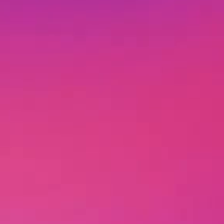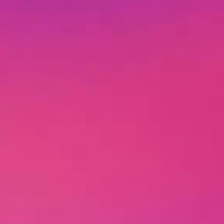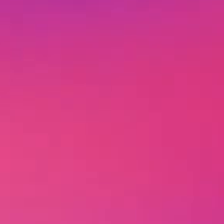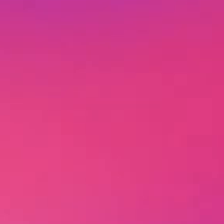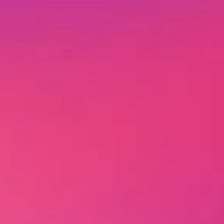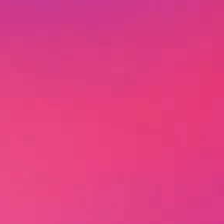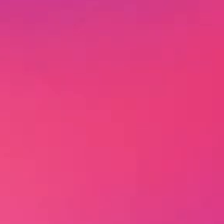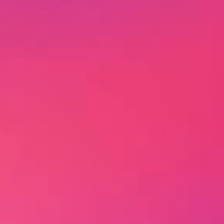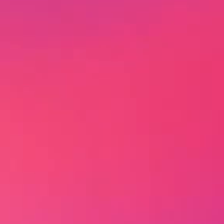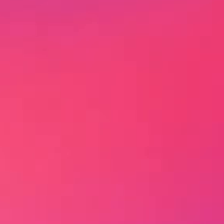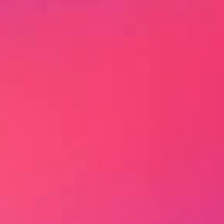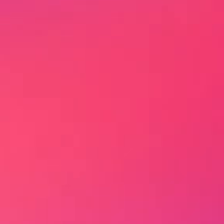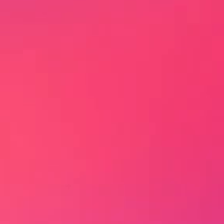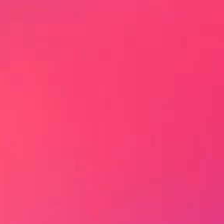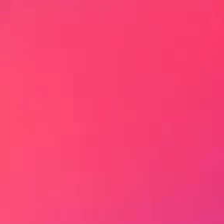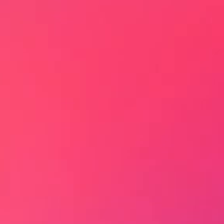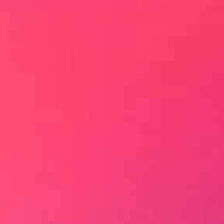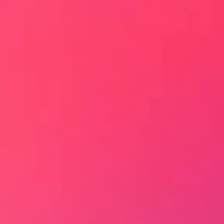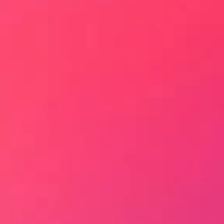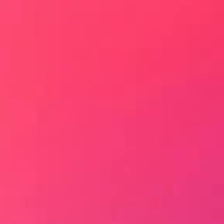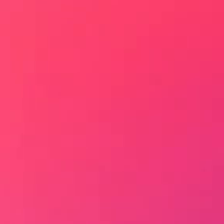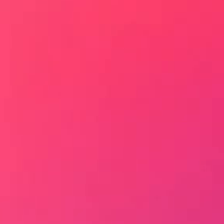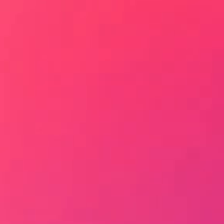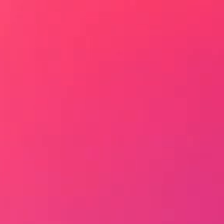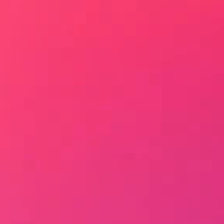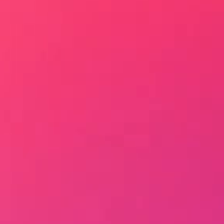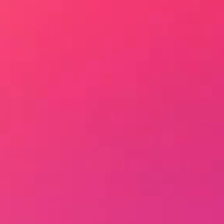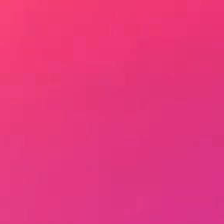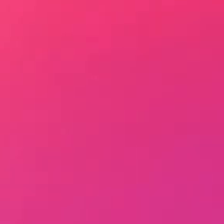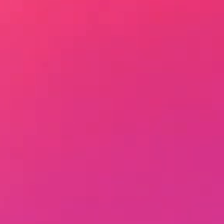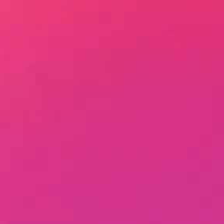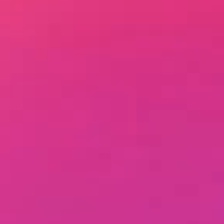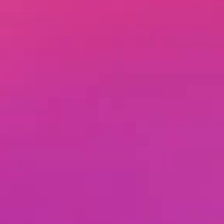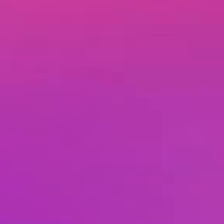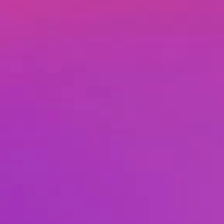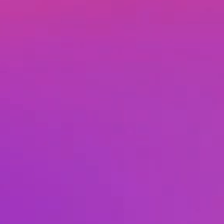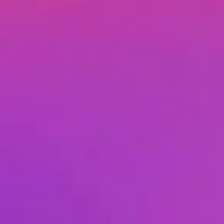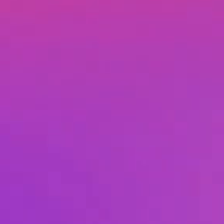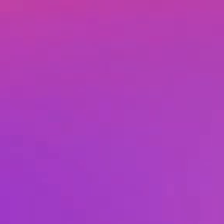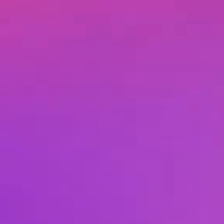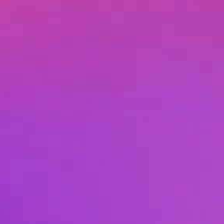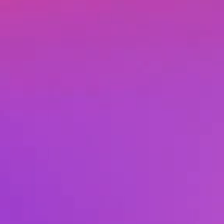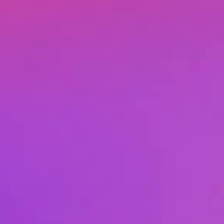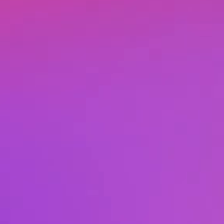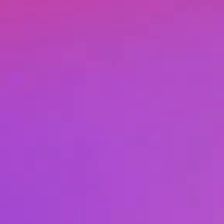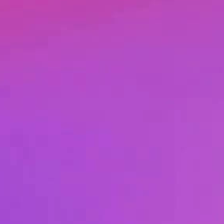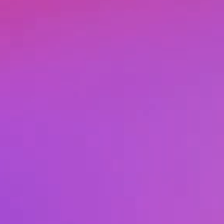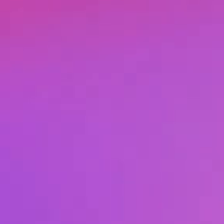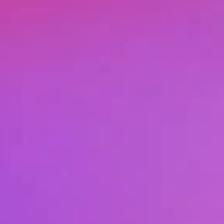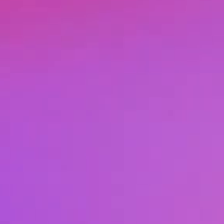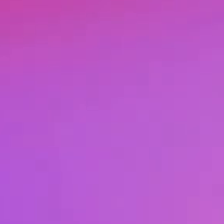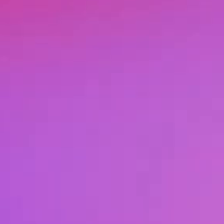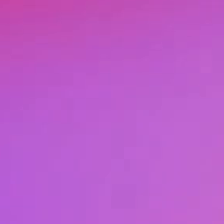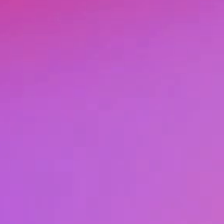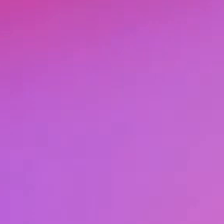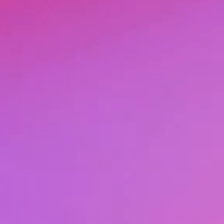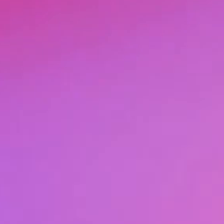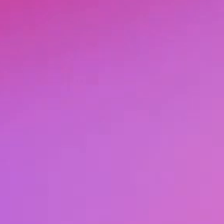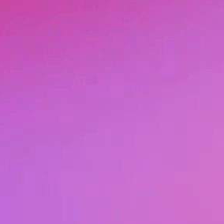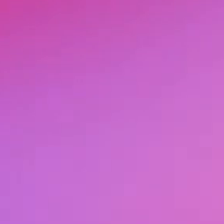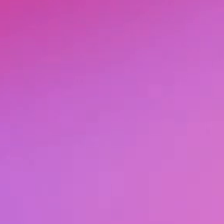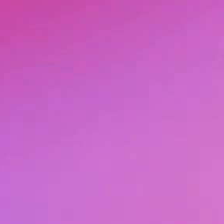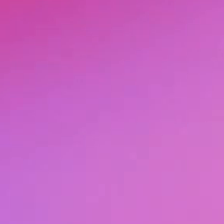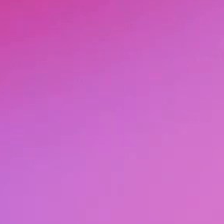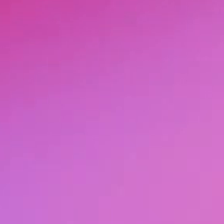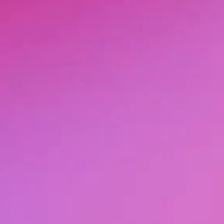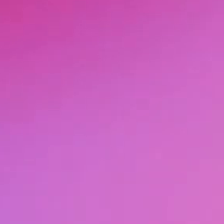es el 55 36 01 71 23. Si requieres consultar los